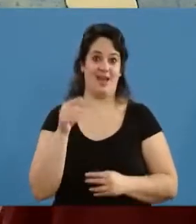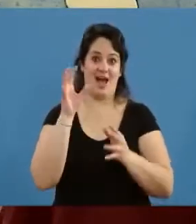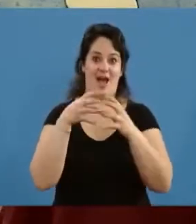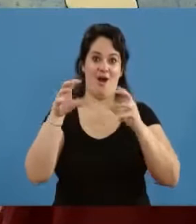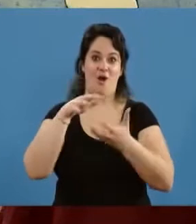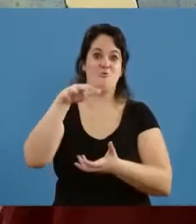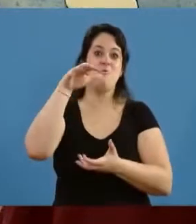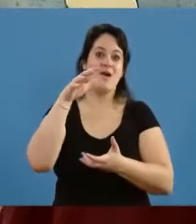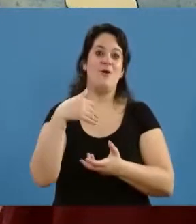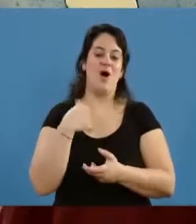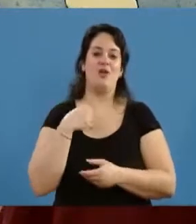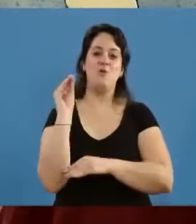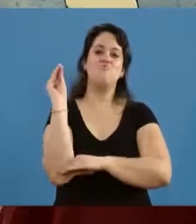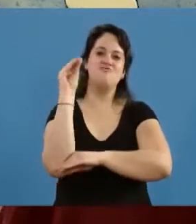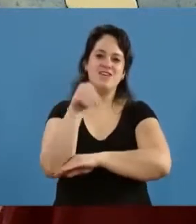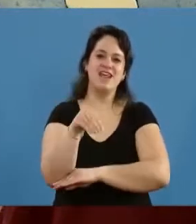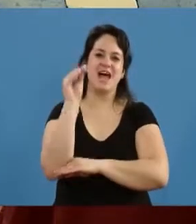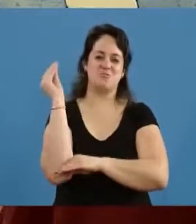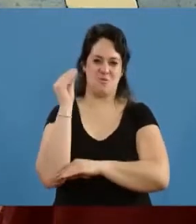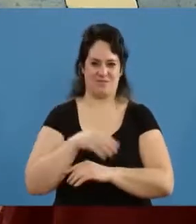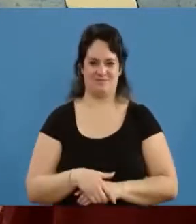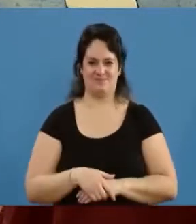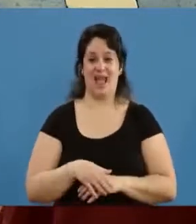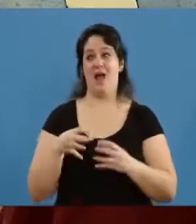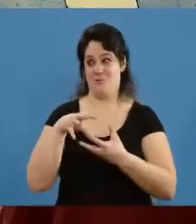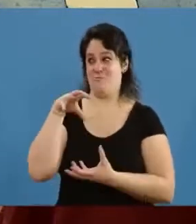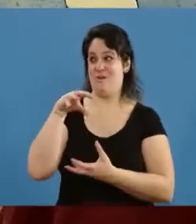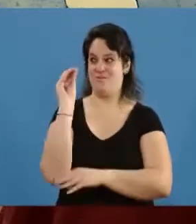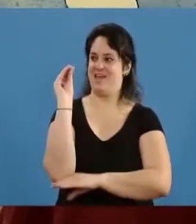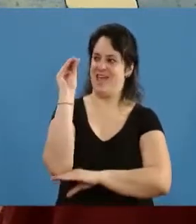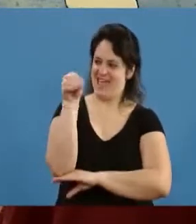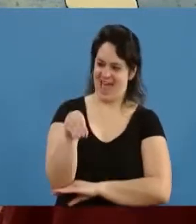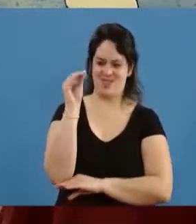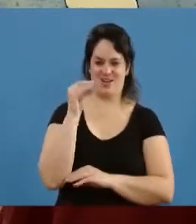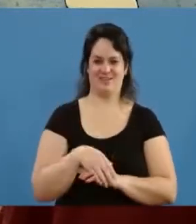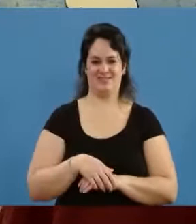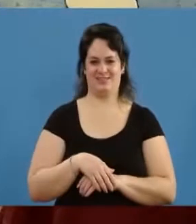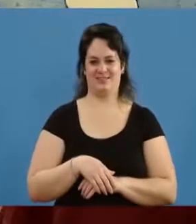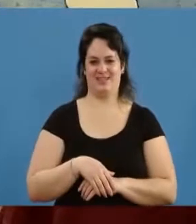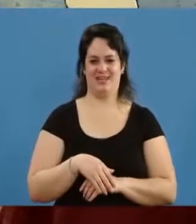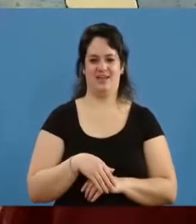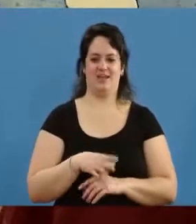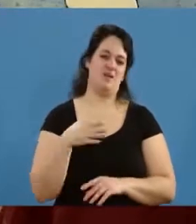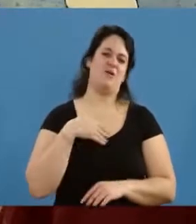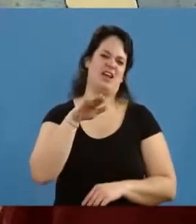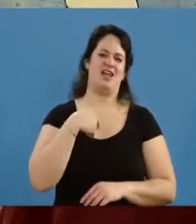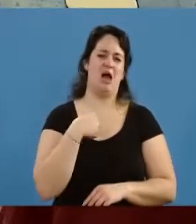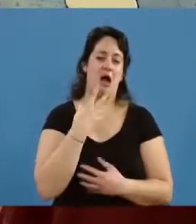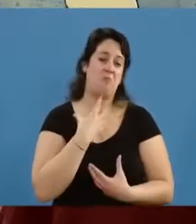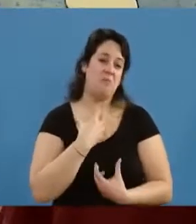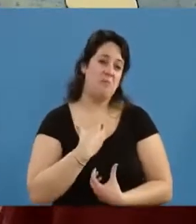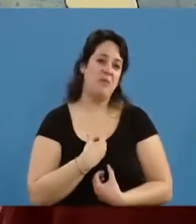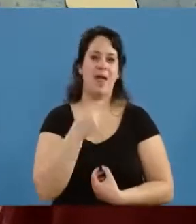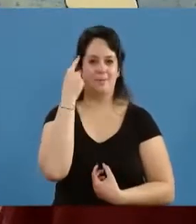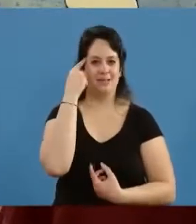huevo de un ñandú. El huevo de un ñandú. Un poquito se desilusionó porque él pensó que iba a